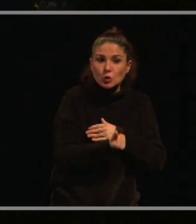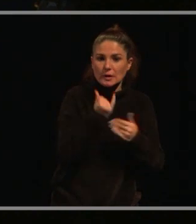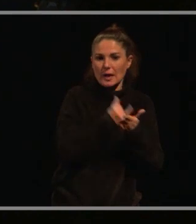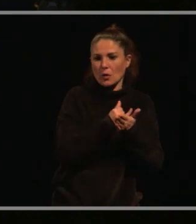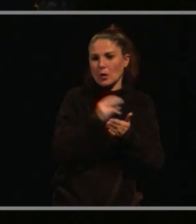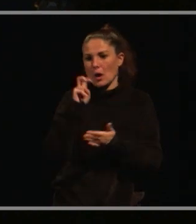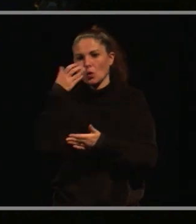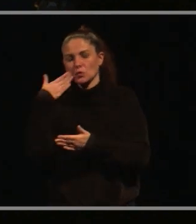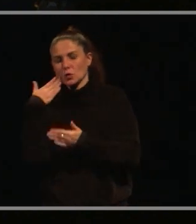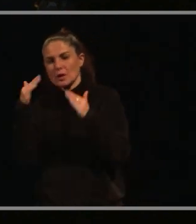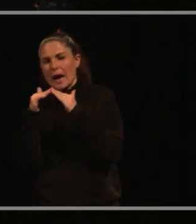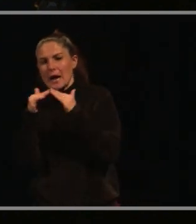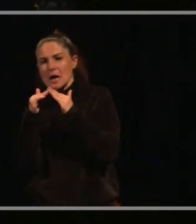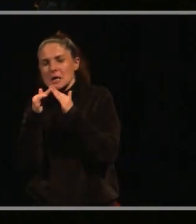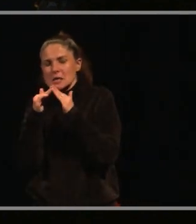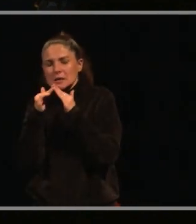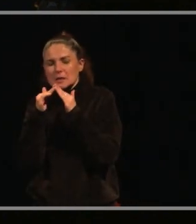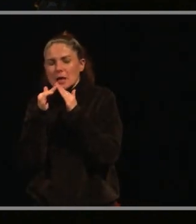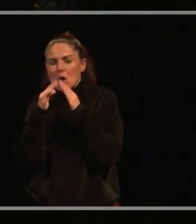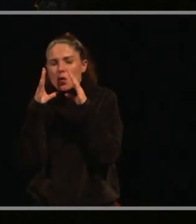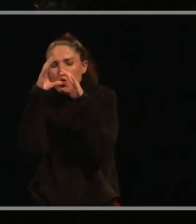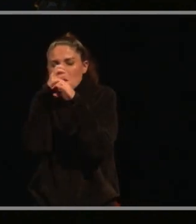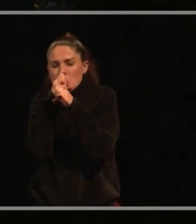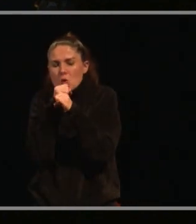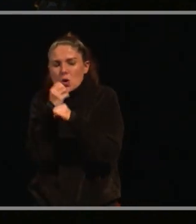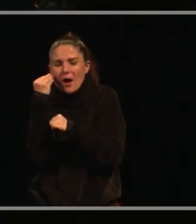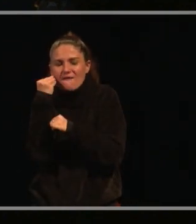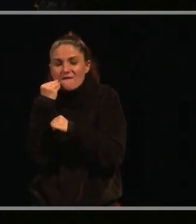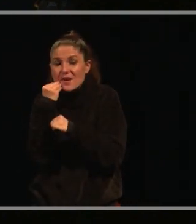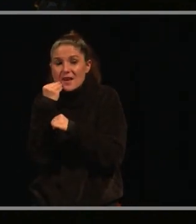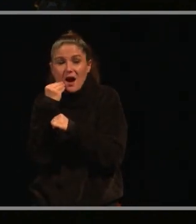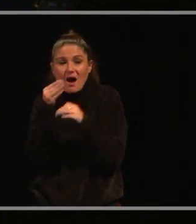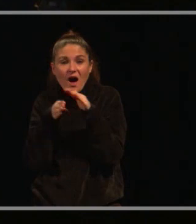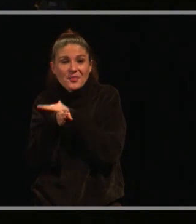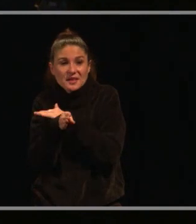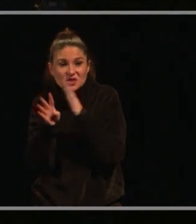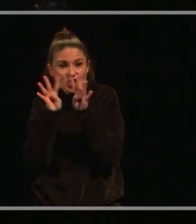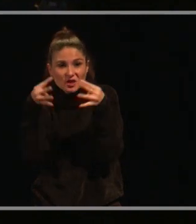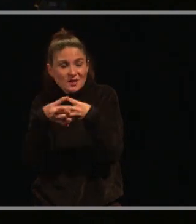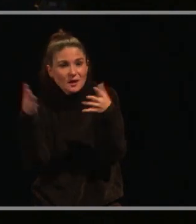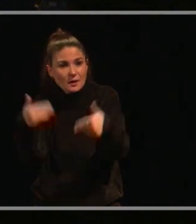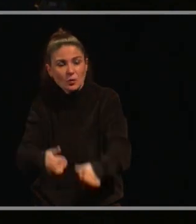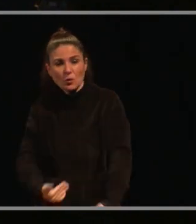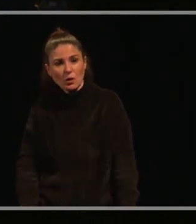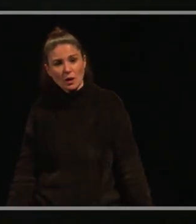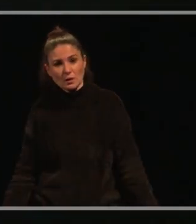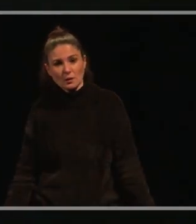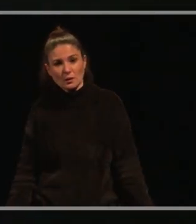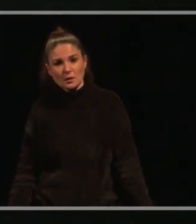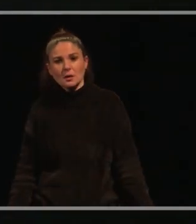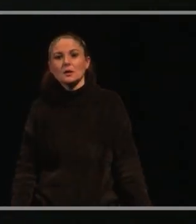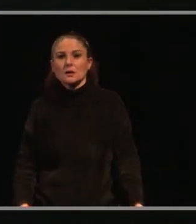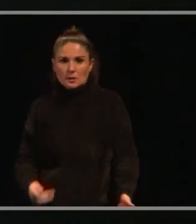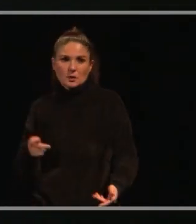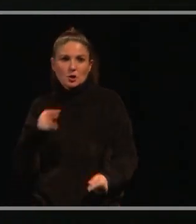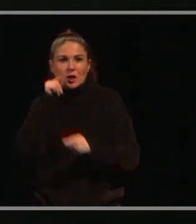en casas oscuras, frías, sin acceso a las clases online que el resto de sus compañeros sí que tienen. Ha habido un fuerte repunte